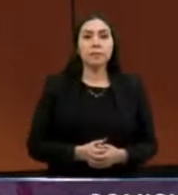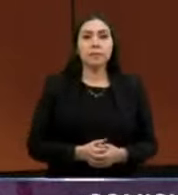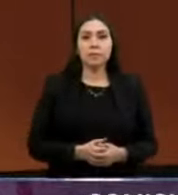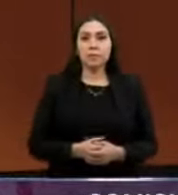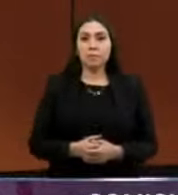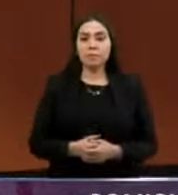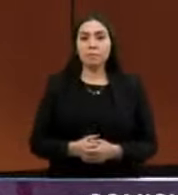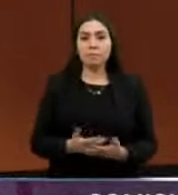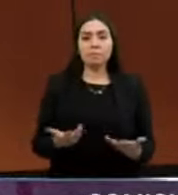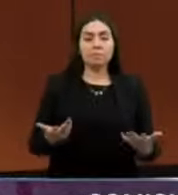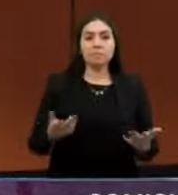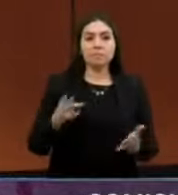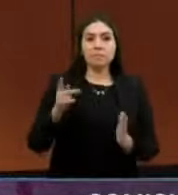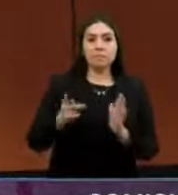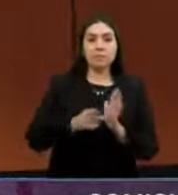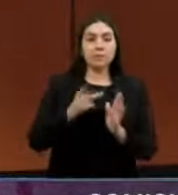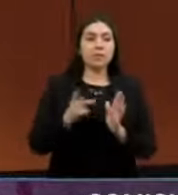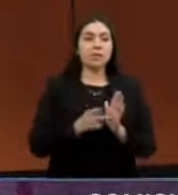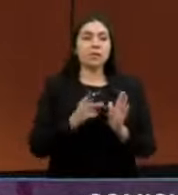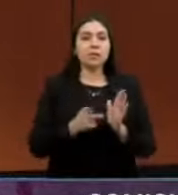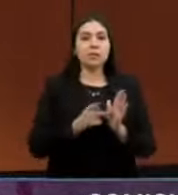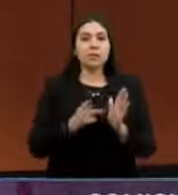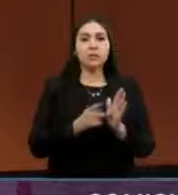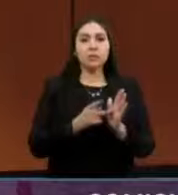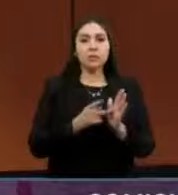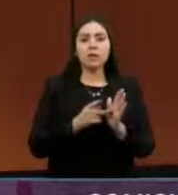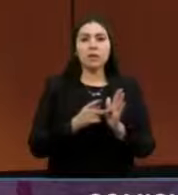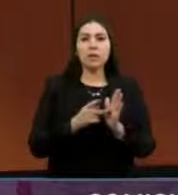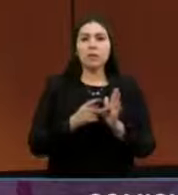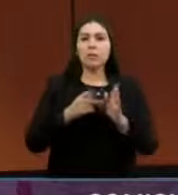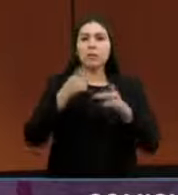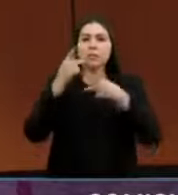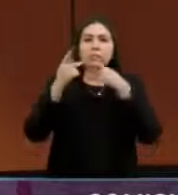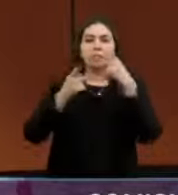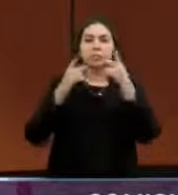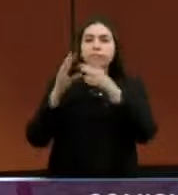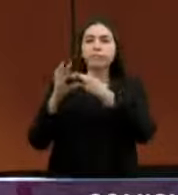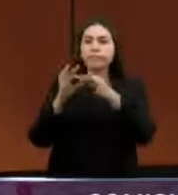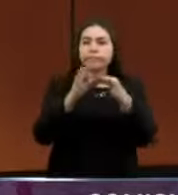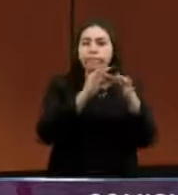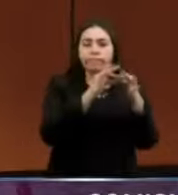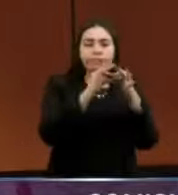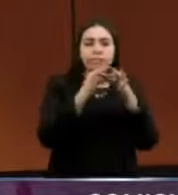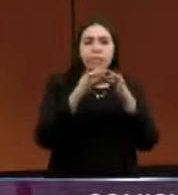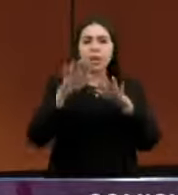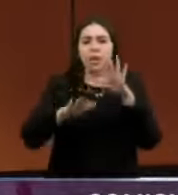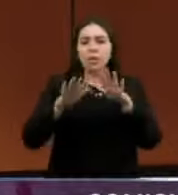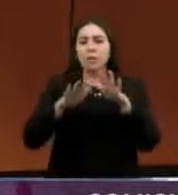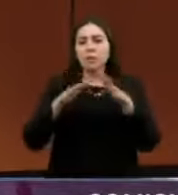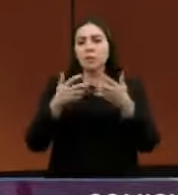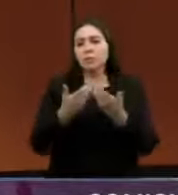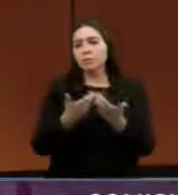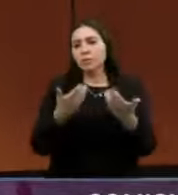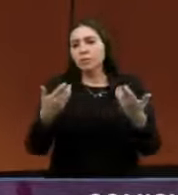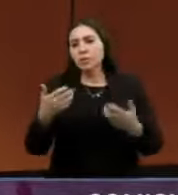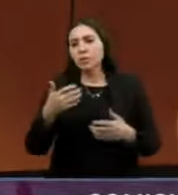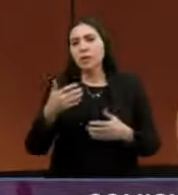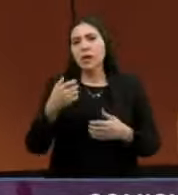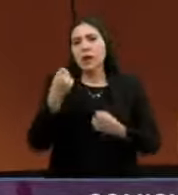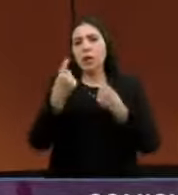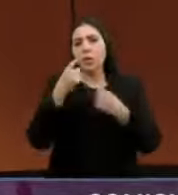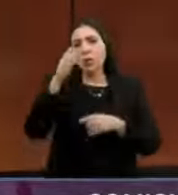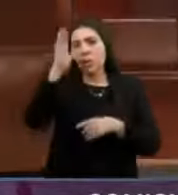en muchas ocasiones, por supuesto, los discursos, estando ellos de un lado y yo del otro, también muchas